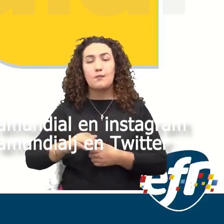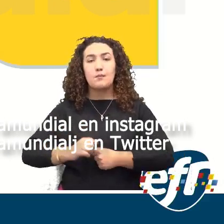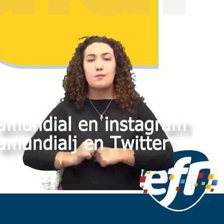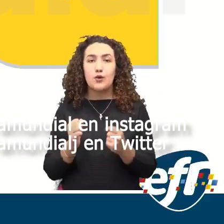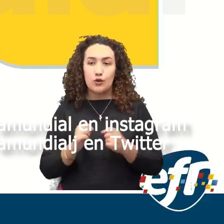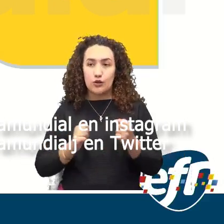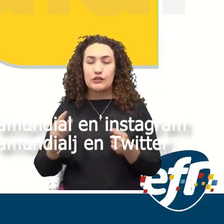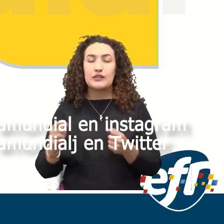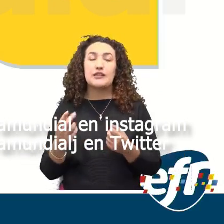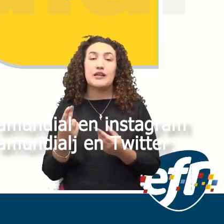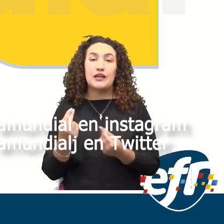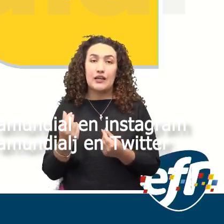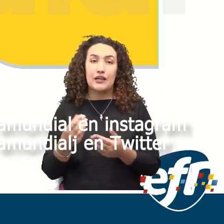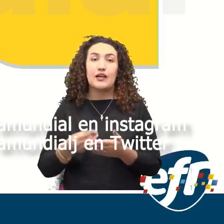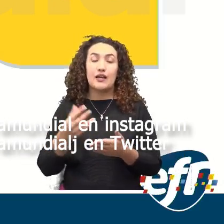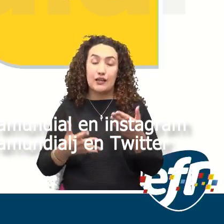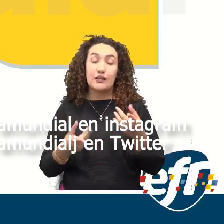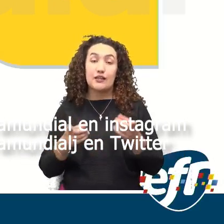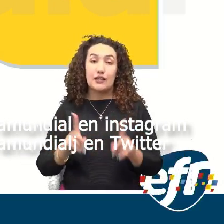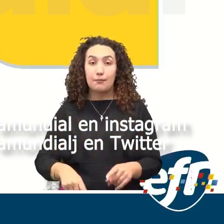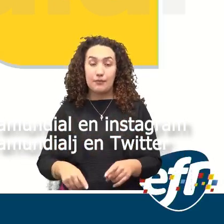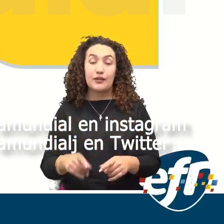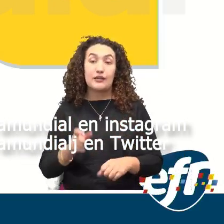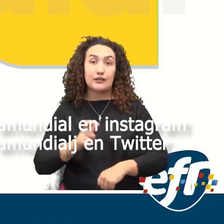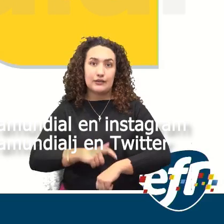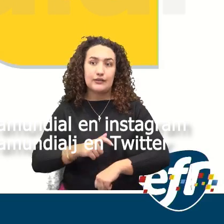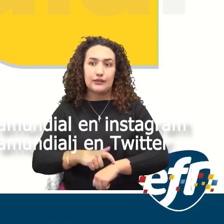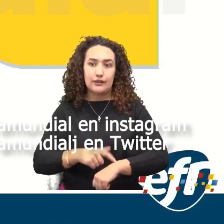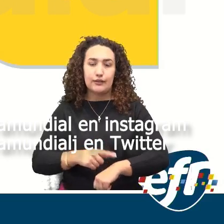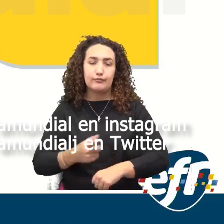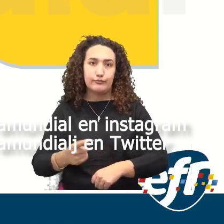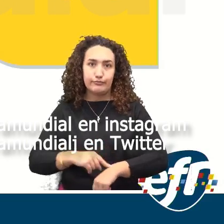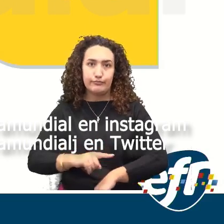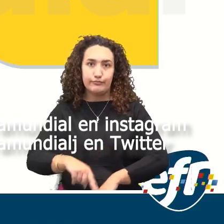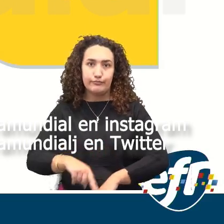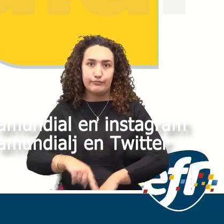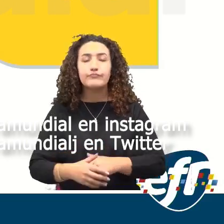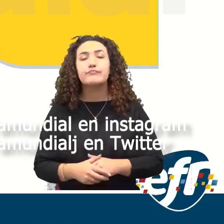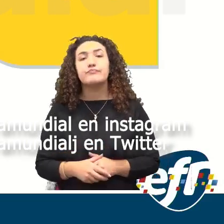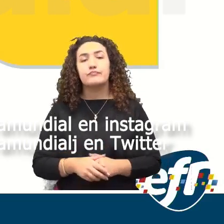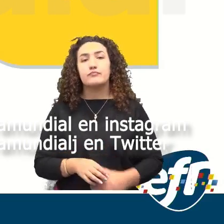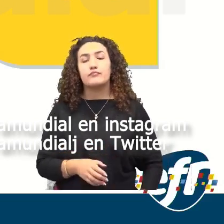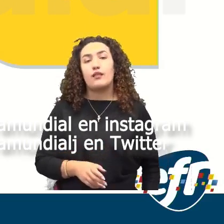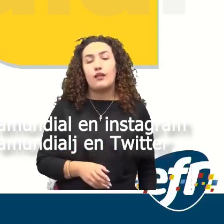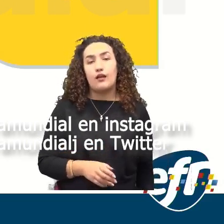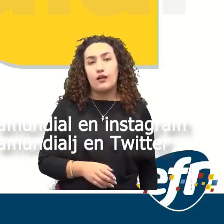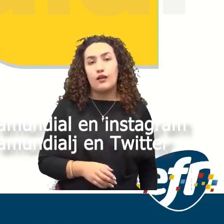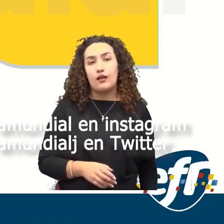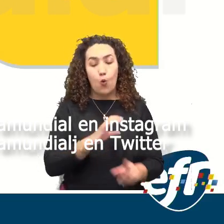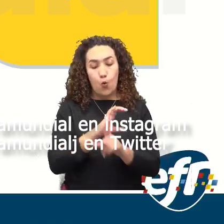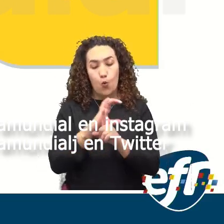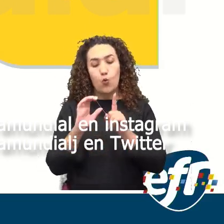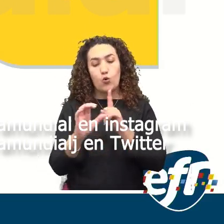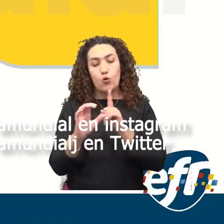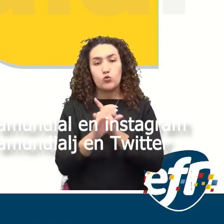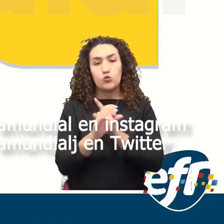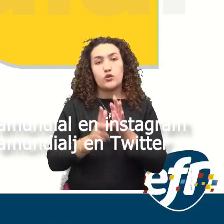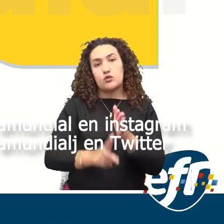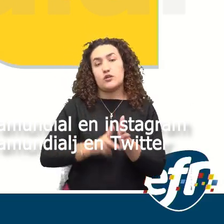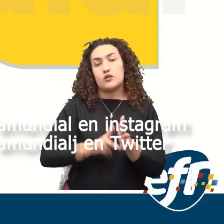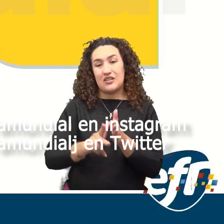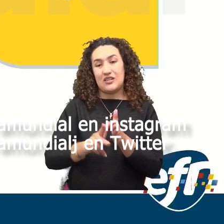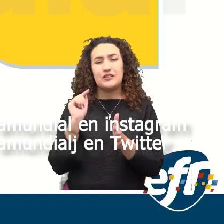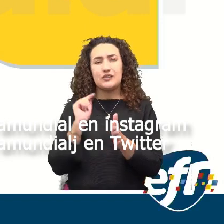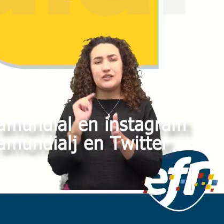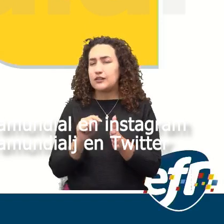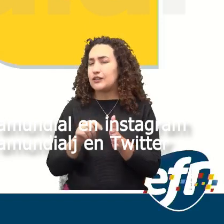costos y seguramente también tiempo. Y sin duda también consideramos que la cultura regio, como ya lo mencionamos, debe ser un factor que